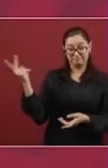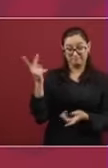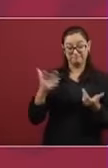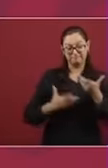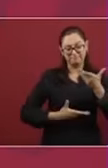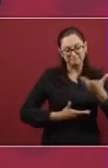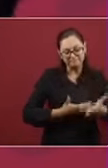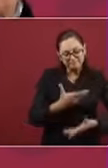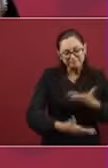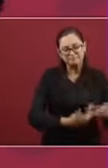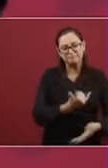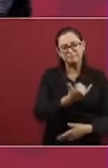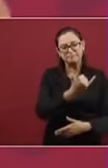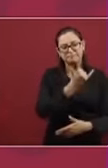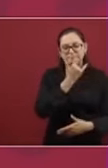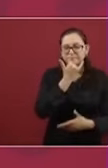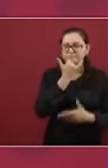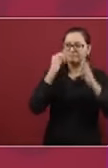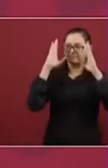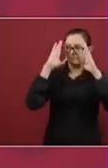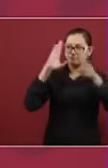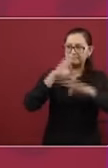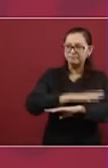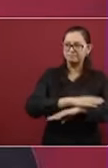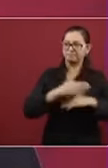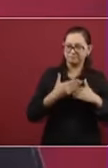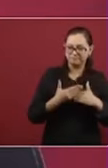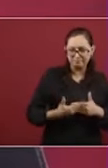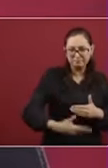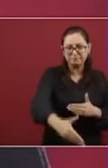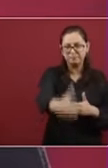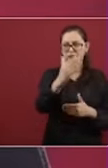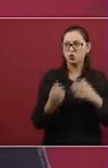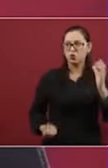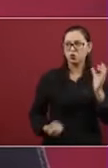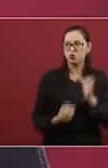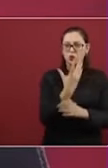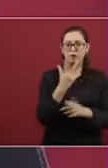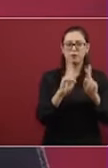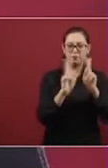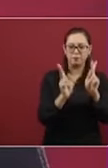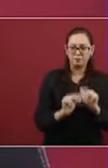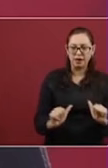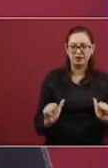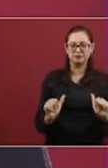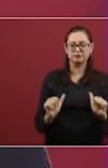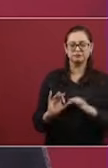las obligaciones que tienes con el Estado receptor, el Estado que te recibe, y estás tratando